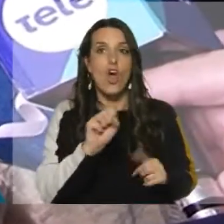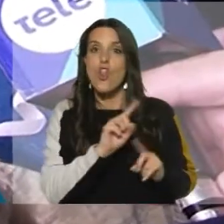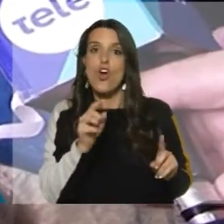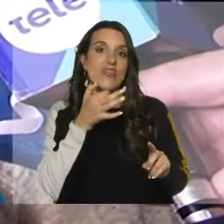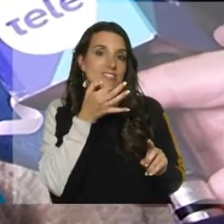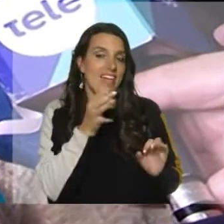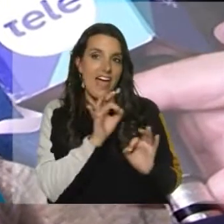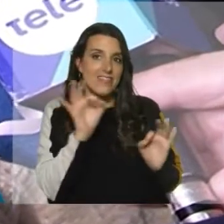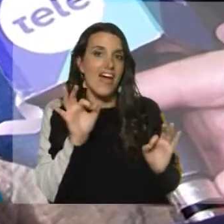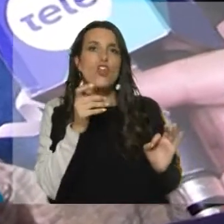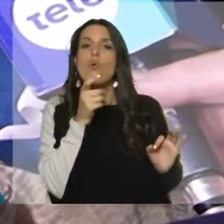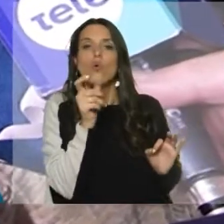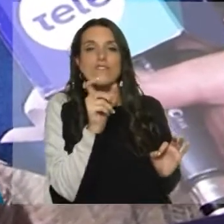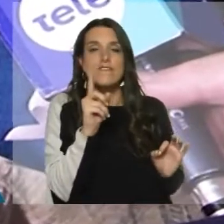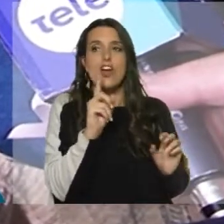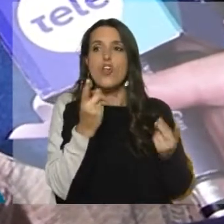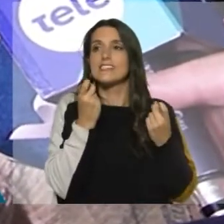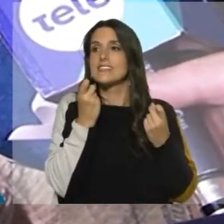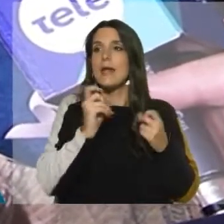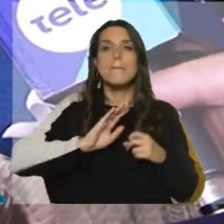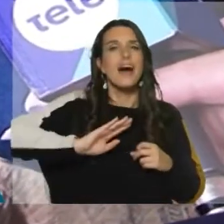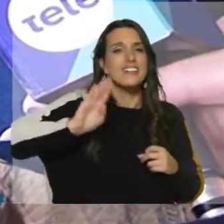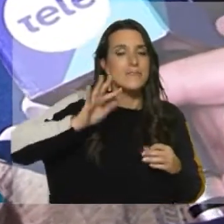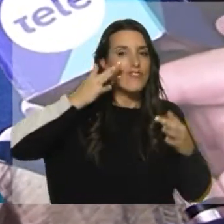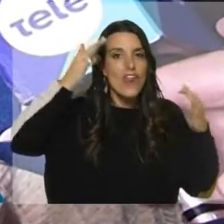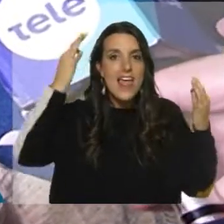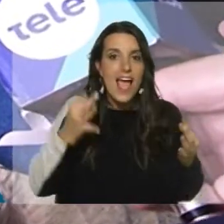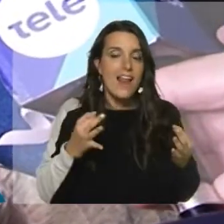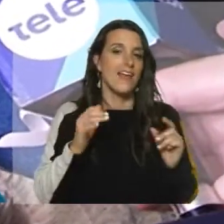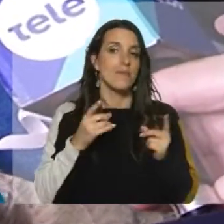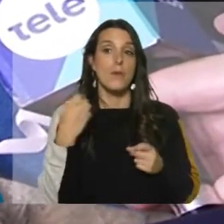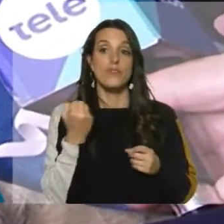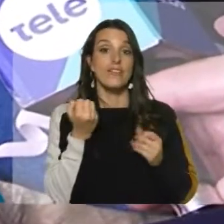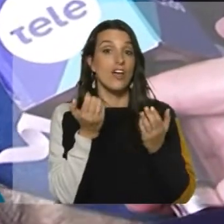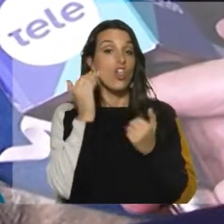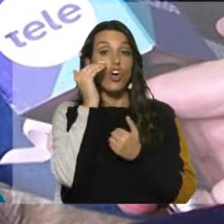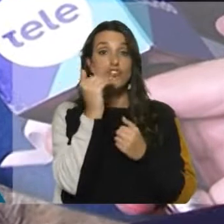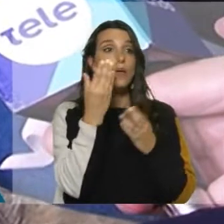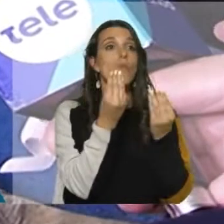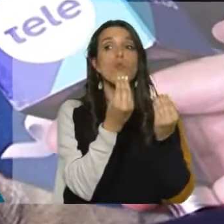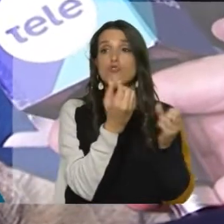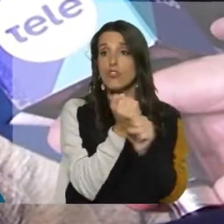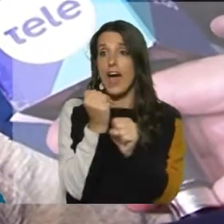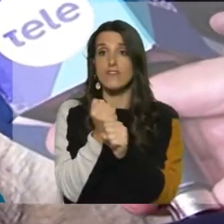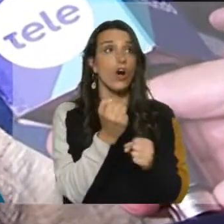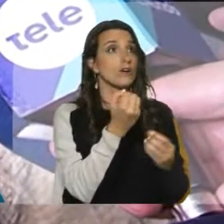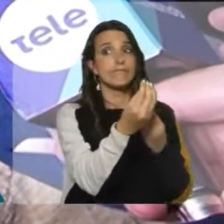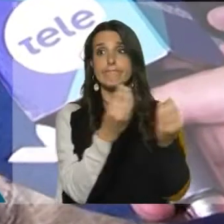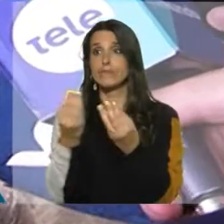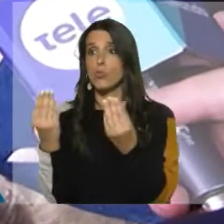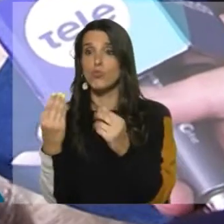no de alguna manera no ameritan una participación real. Tengamos en cuenta que muchos docentes tenemos multiempleo y estamos en estos momentos también